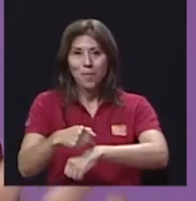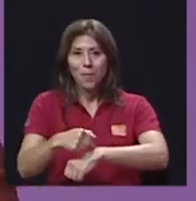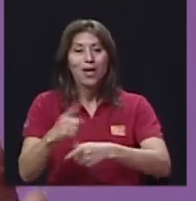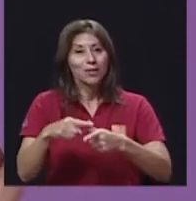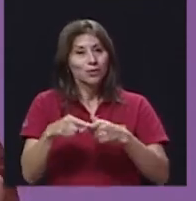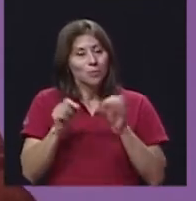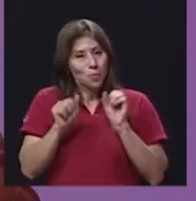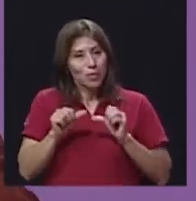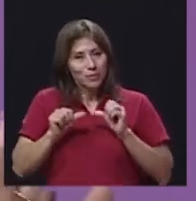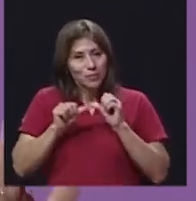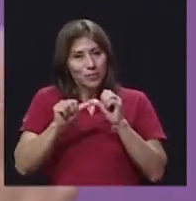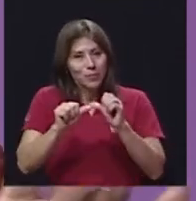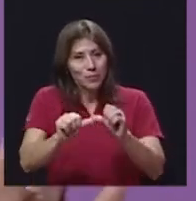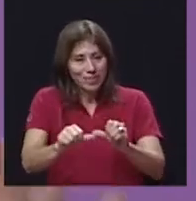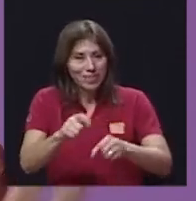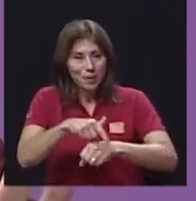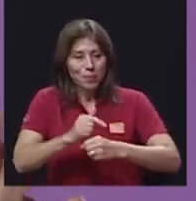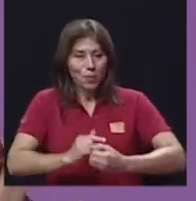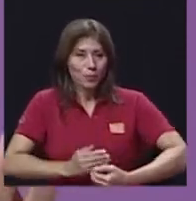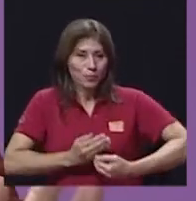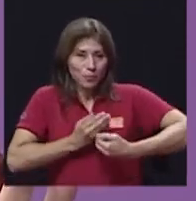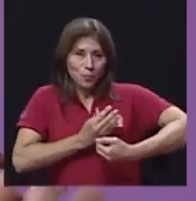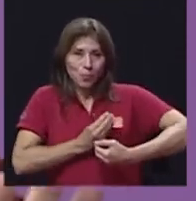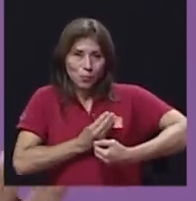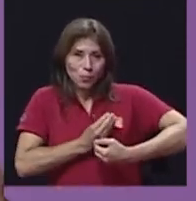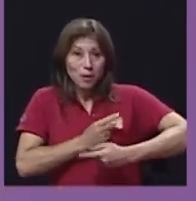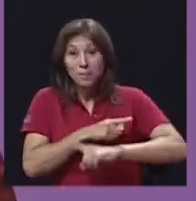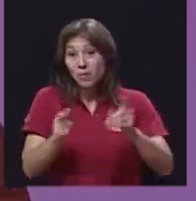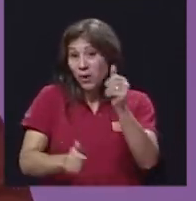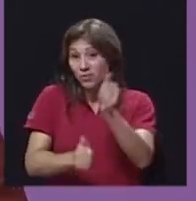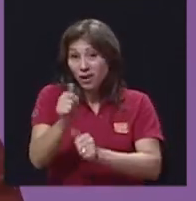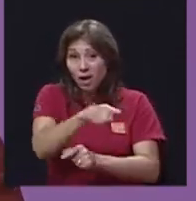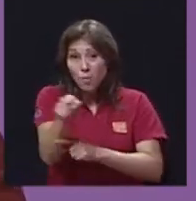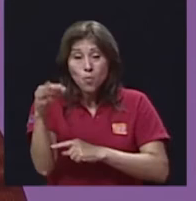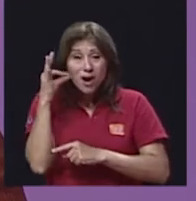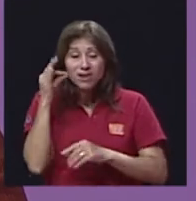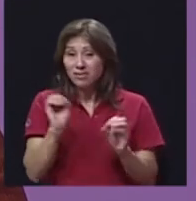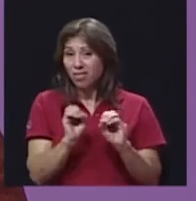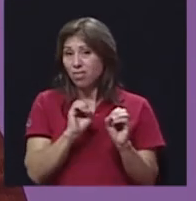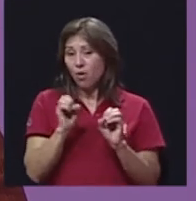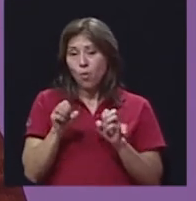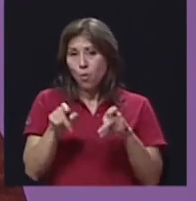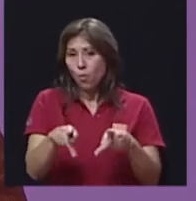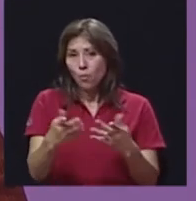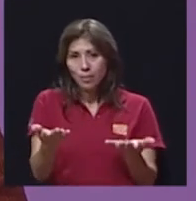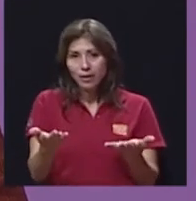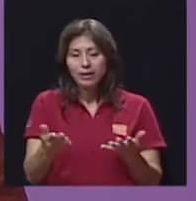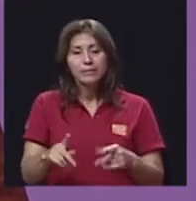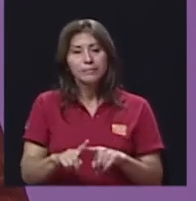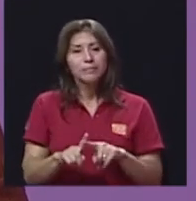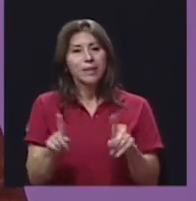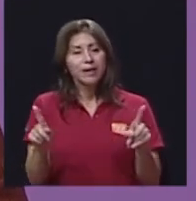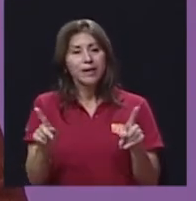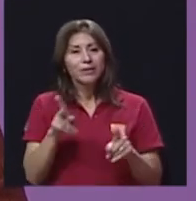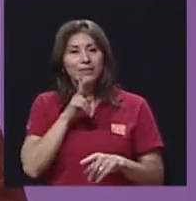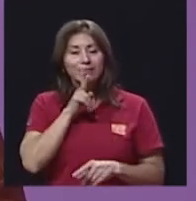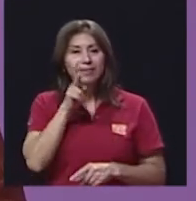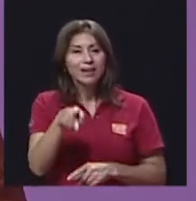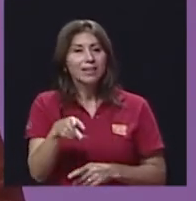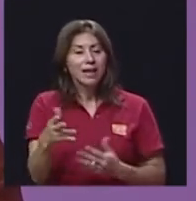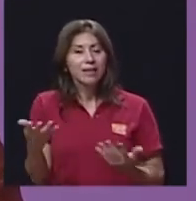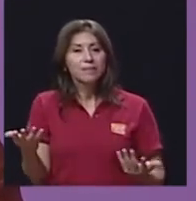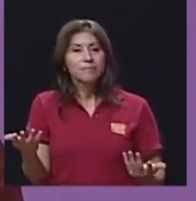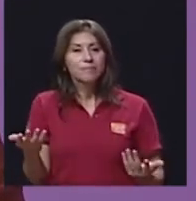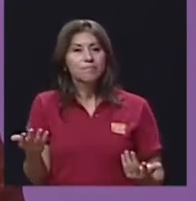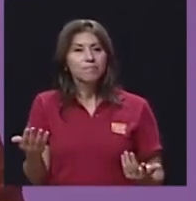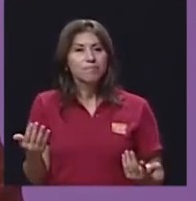sé que la gran mayoría de las mujeres trabajadoras no tienen ni siquiera esa opción verdad eso es este pero pero en realidad yo